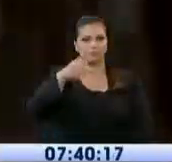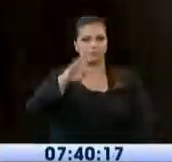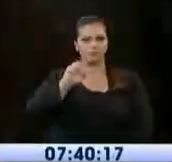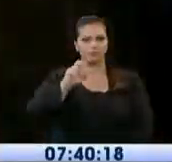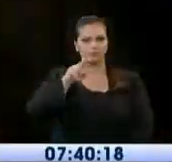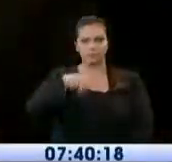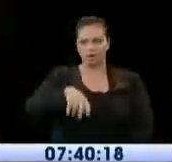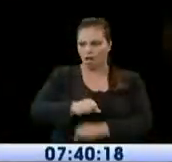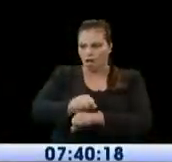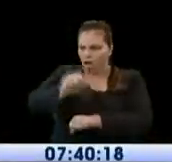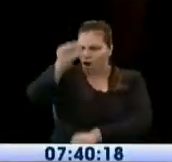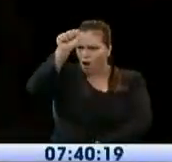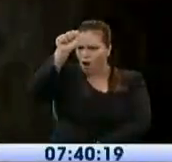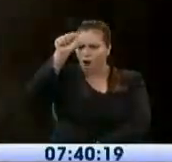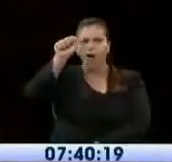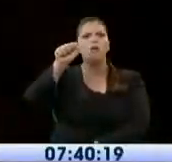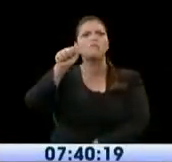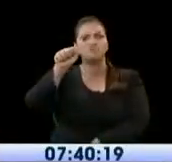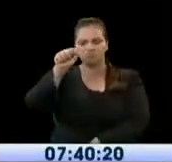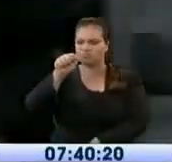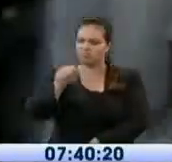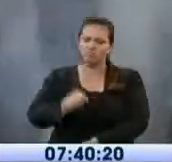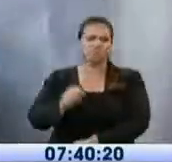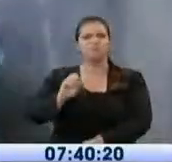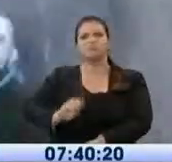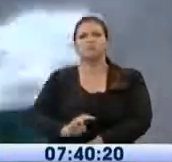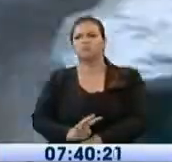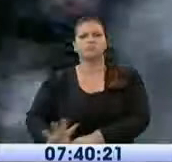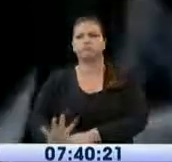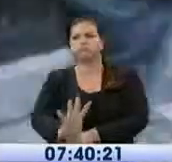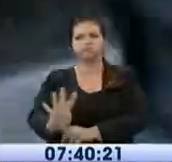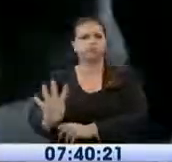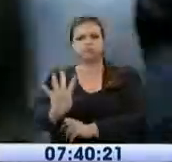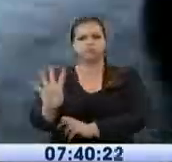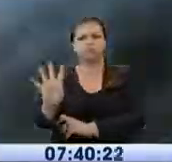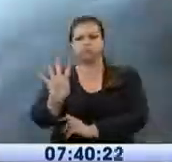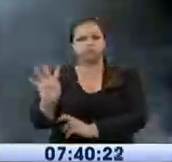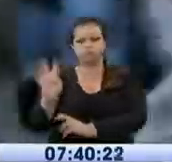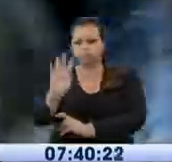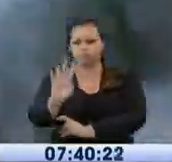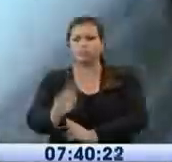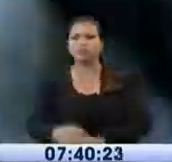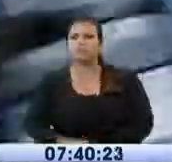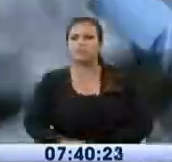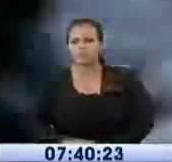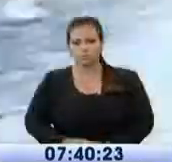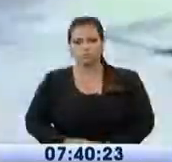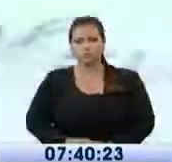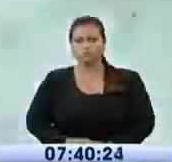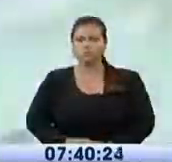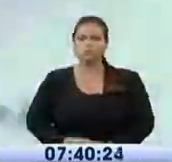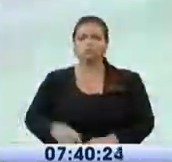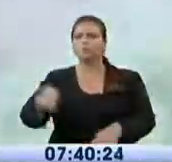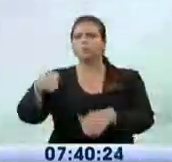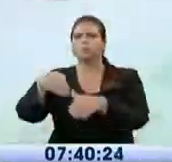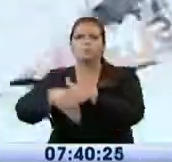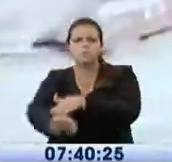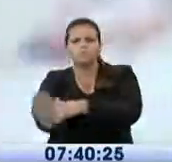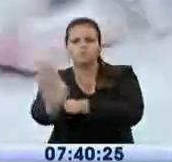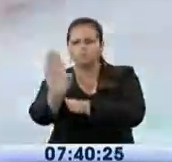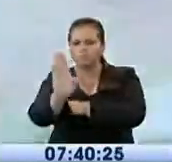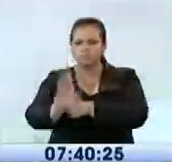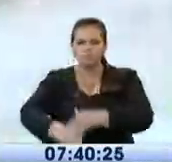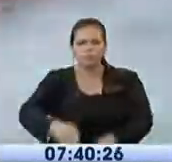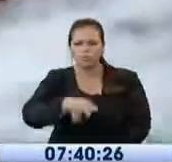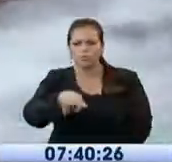Luego de ubicar el lugar donde los padres vivían con las menores sin perder tiempo, organizaron el operativo. Agentes de la DINAPEN de Pichincha llegaron hasta el sector de